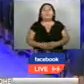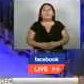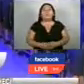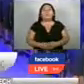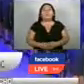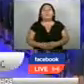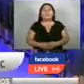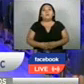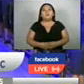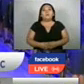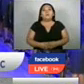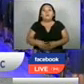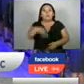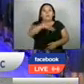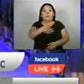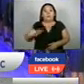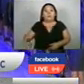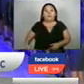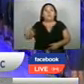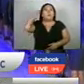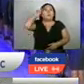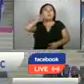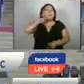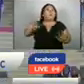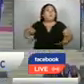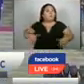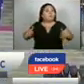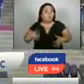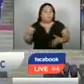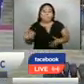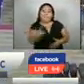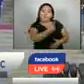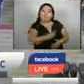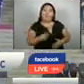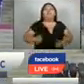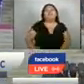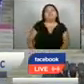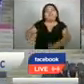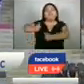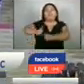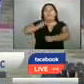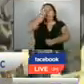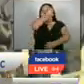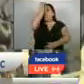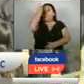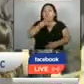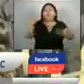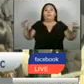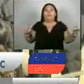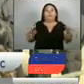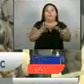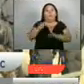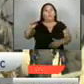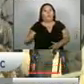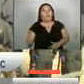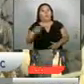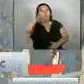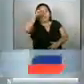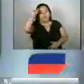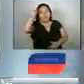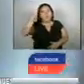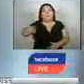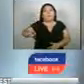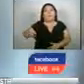El presidente de la República asiste a la graduación de cadetes de la Escuela Militar y de nuevos agentes de la PNC.